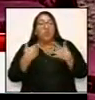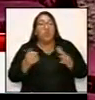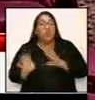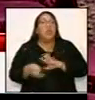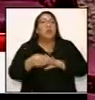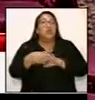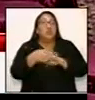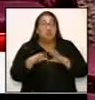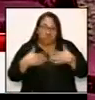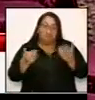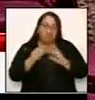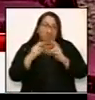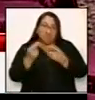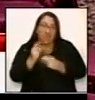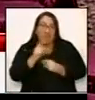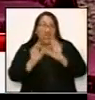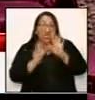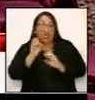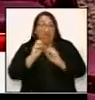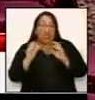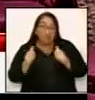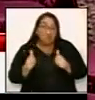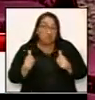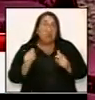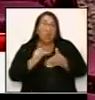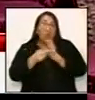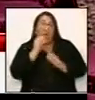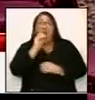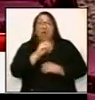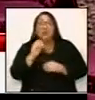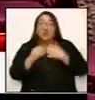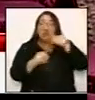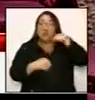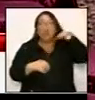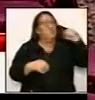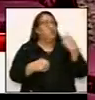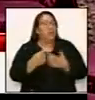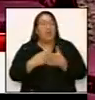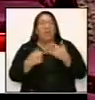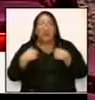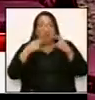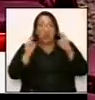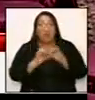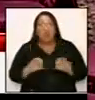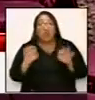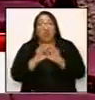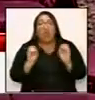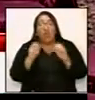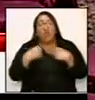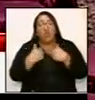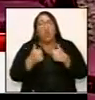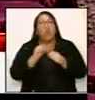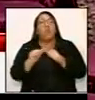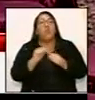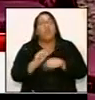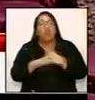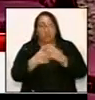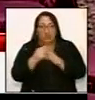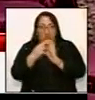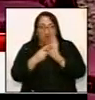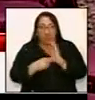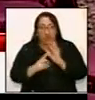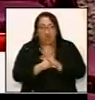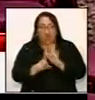acumular, podemos sesionar incluso cada 15 días. Será semanal en la medida que tengamos también temas importantes o tengamos un buen número de